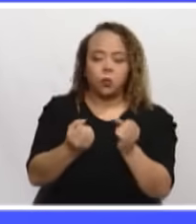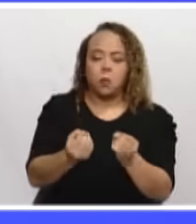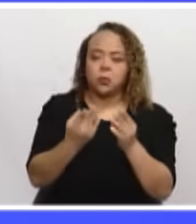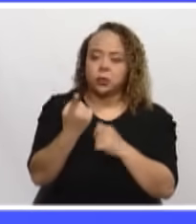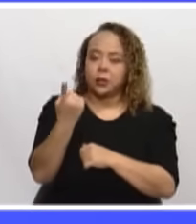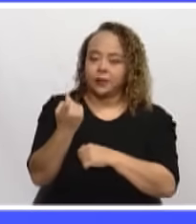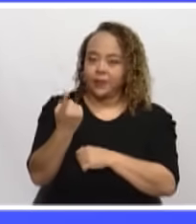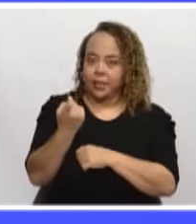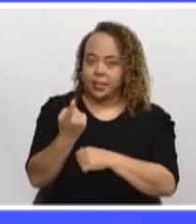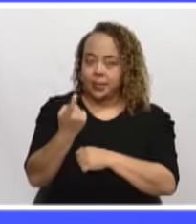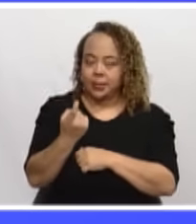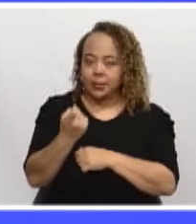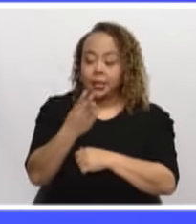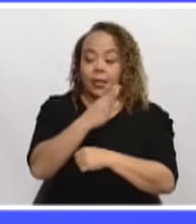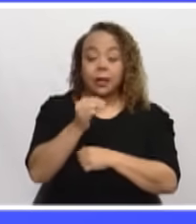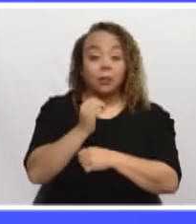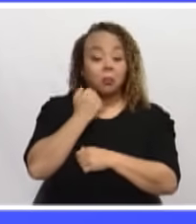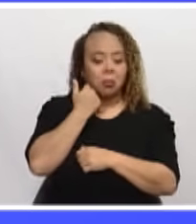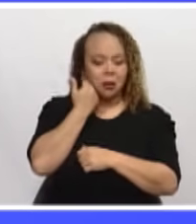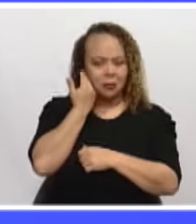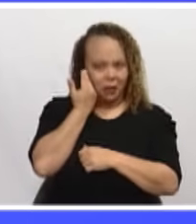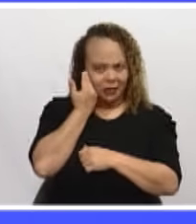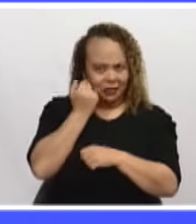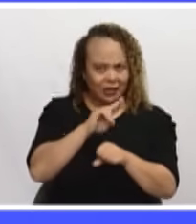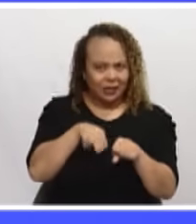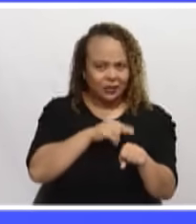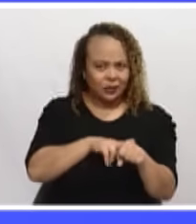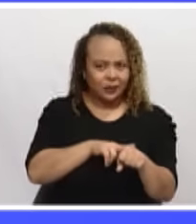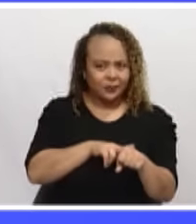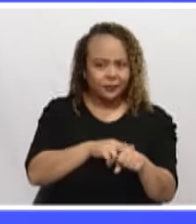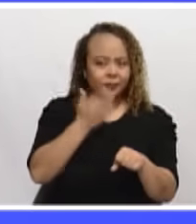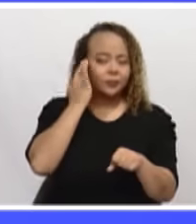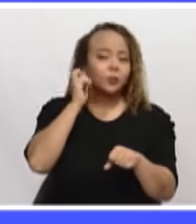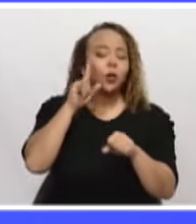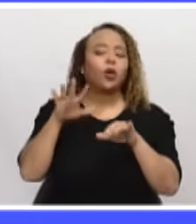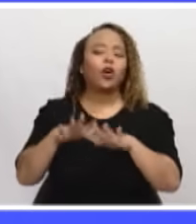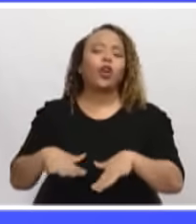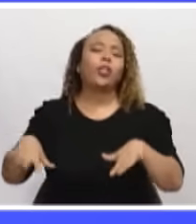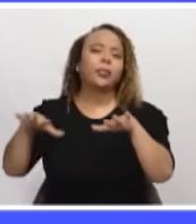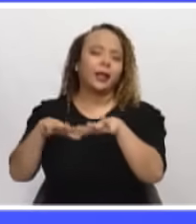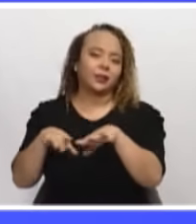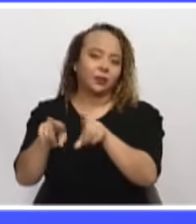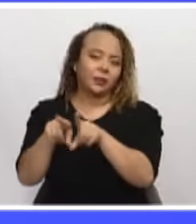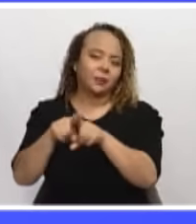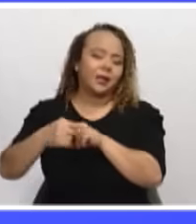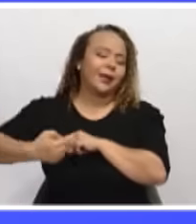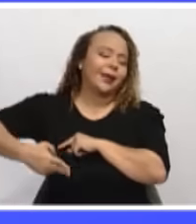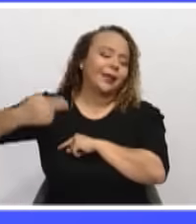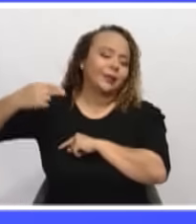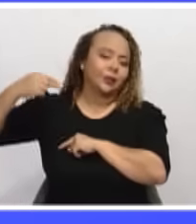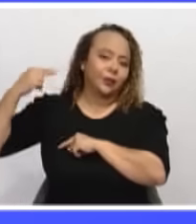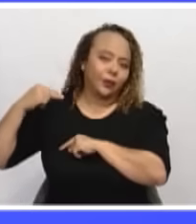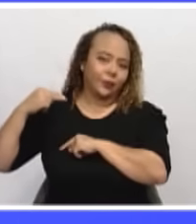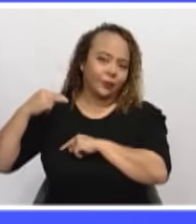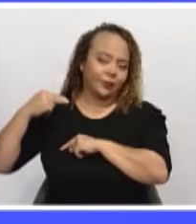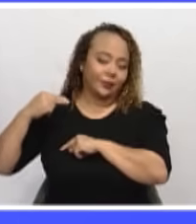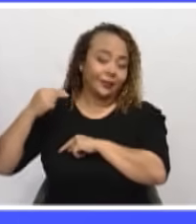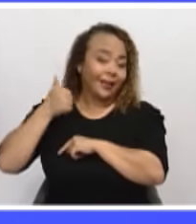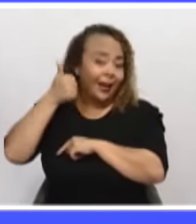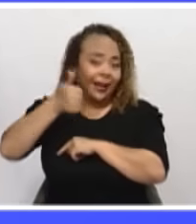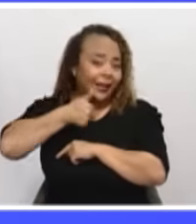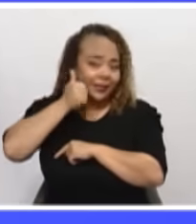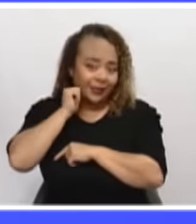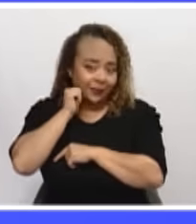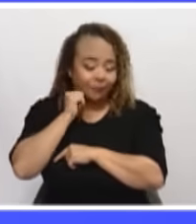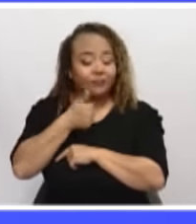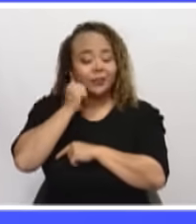deficiencias en cancha Y lo de vergüenza vergüenza nacional viene por un contexto también histórico del archirrival ayer incluso